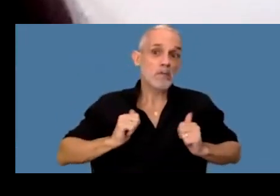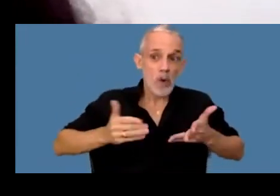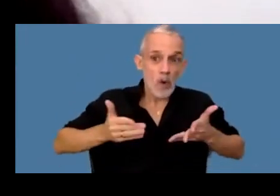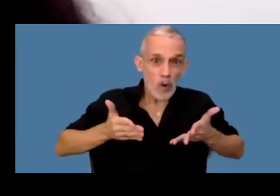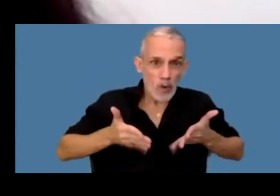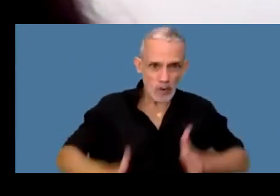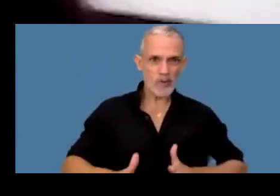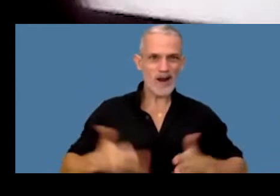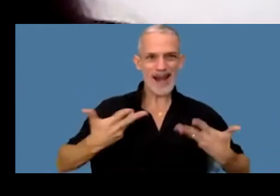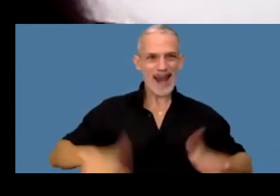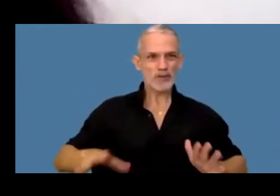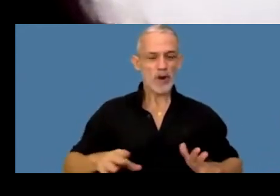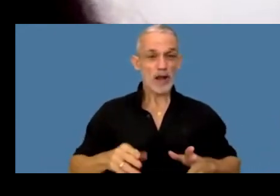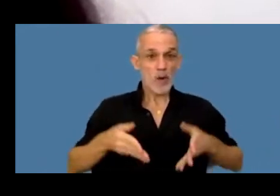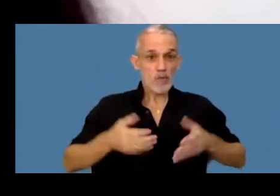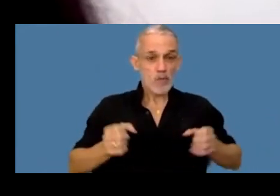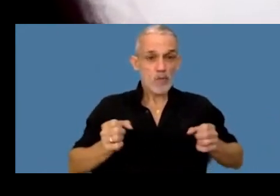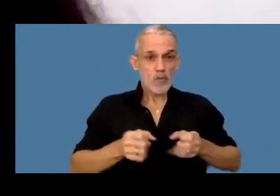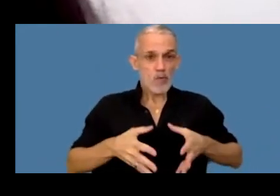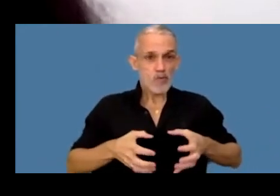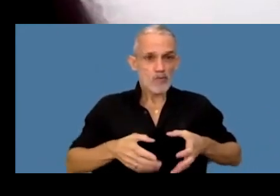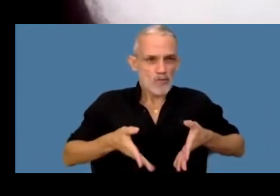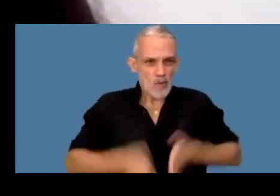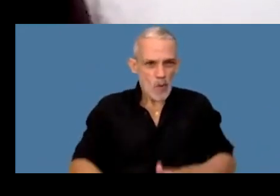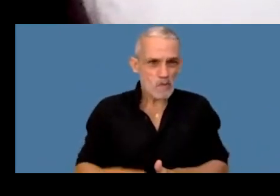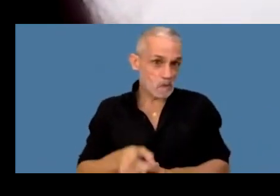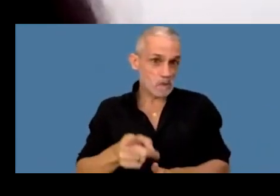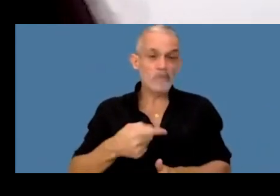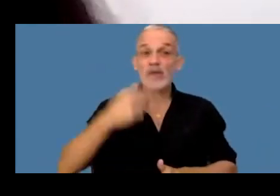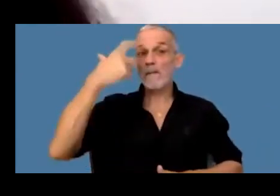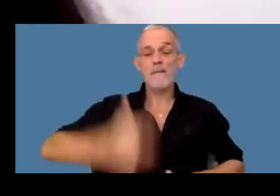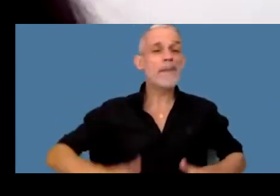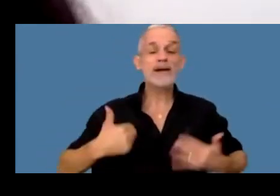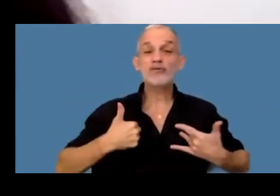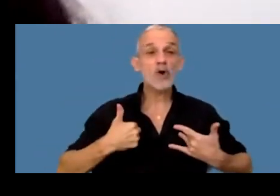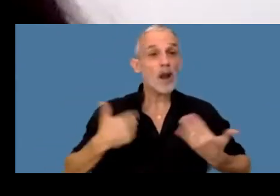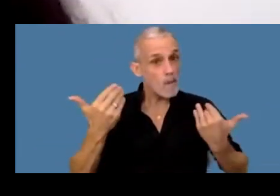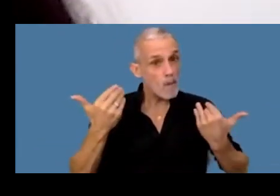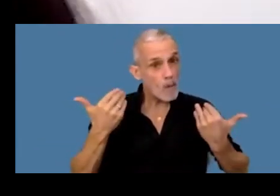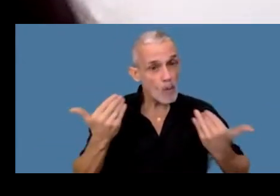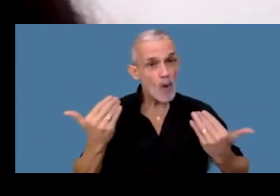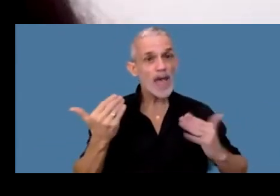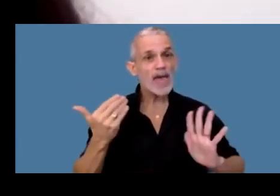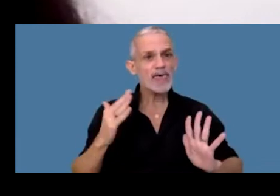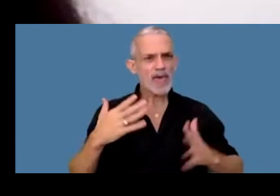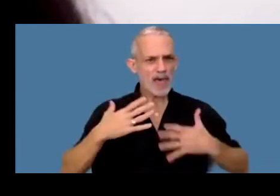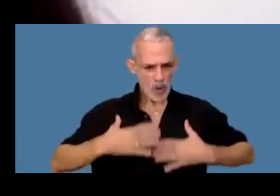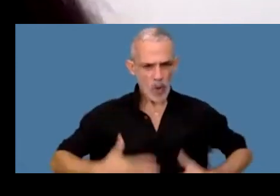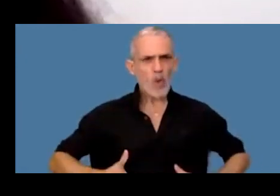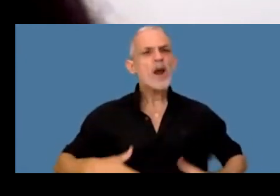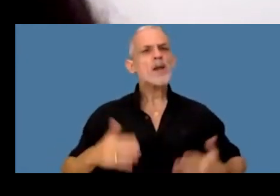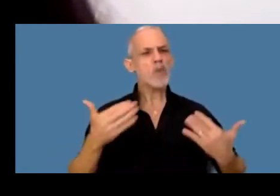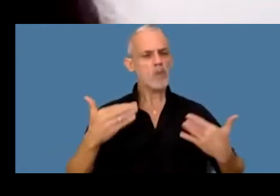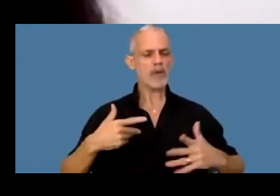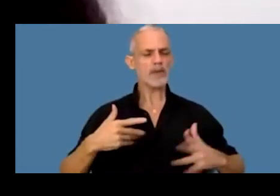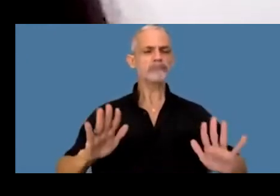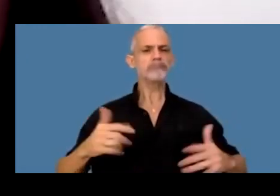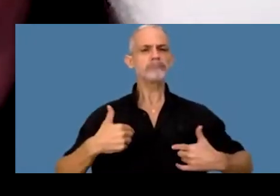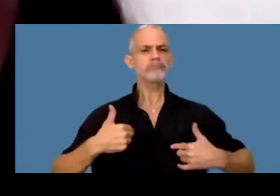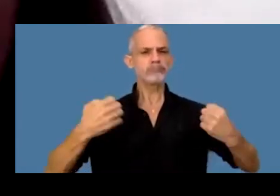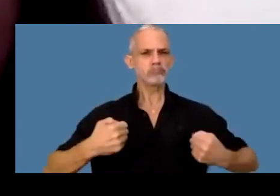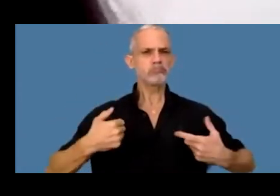de salud, que la va controlando mes a mes y va basándose también en estudios que se piden para acompañar el proceso, que constatan